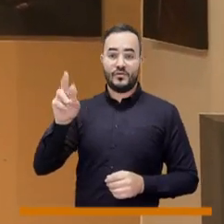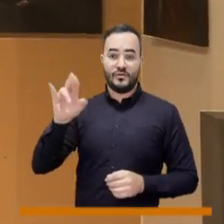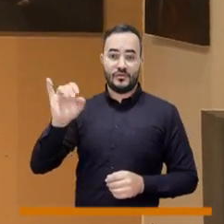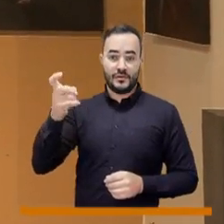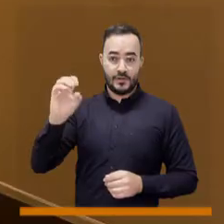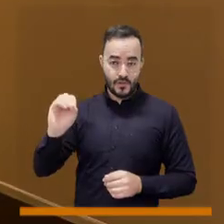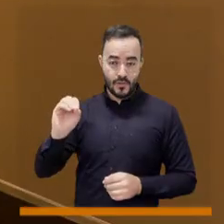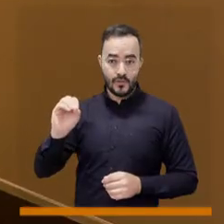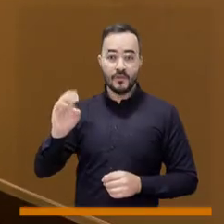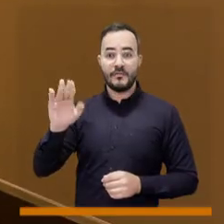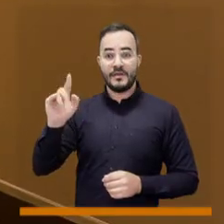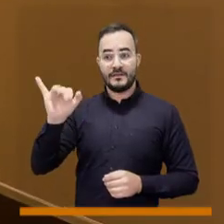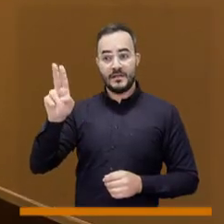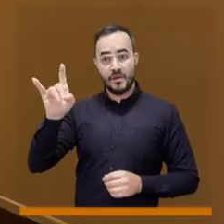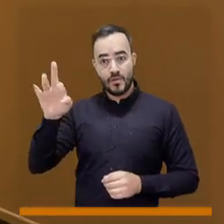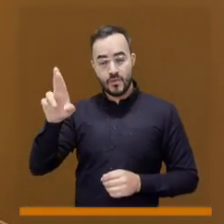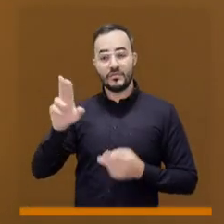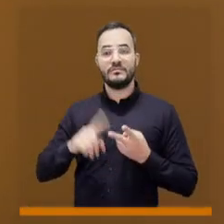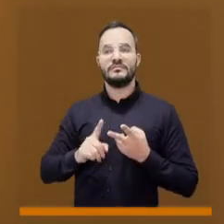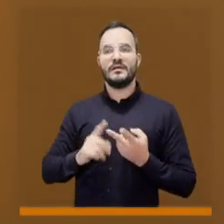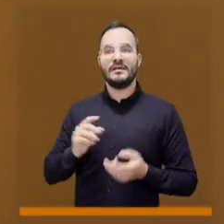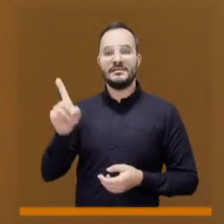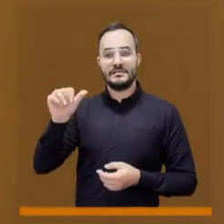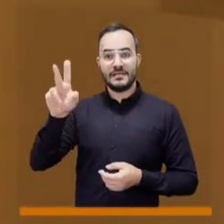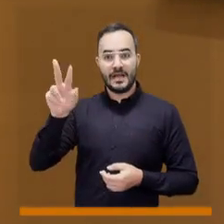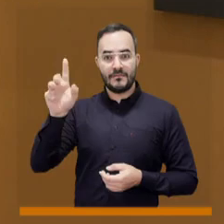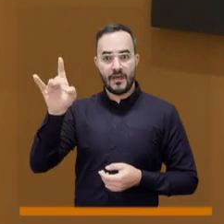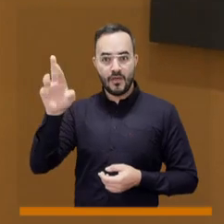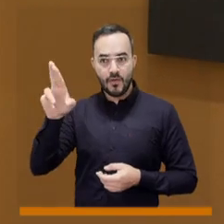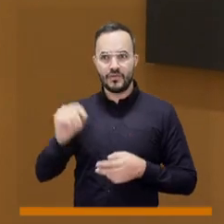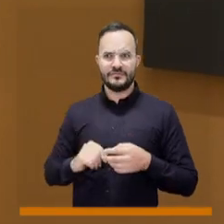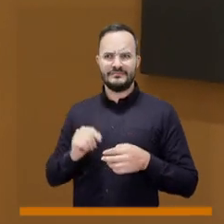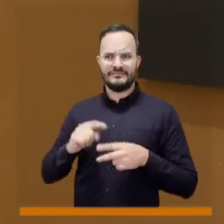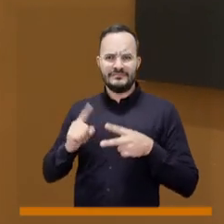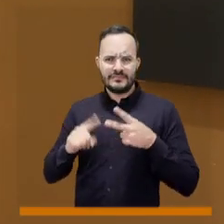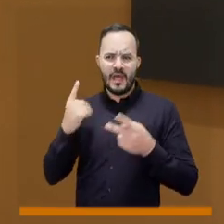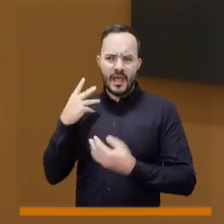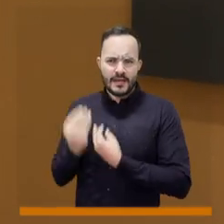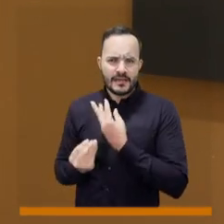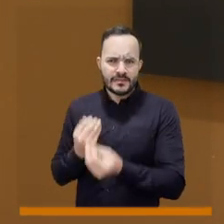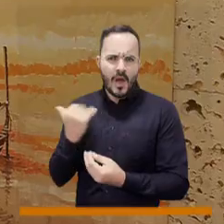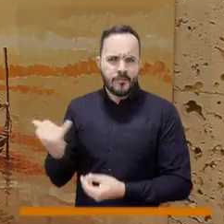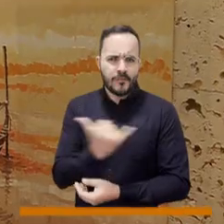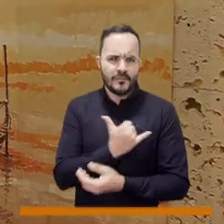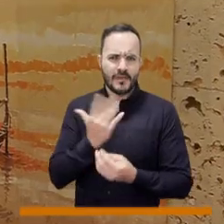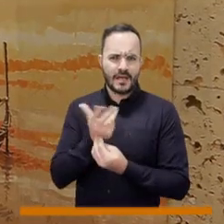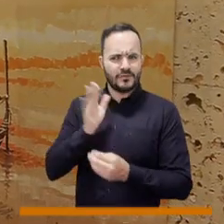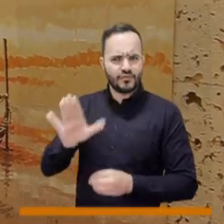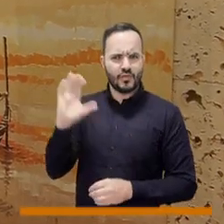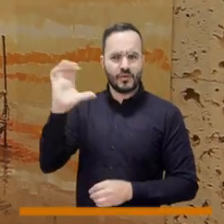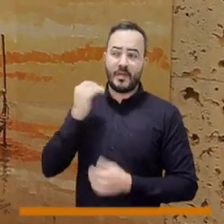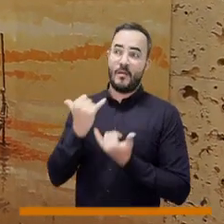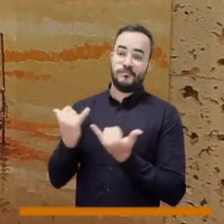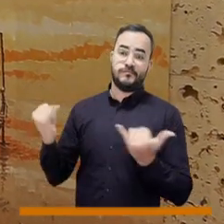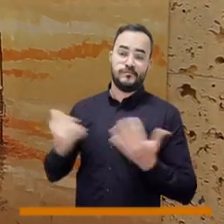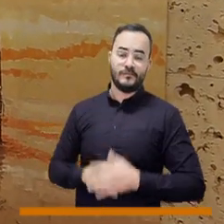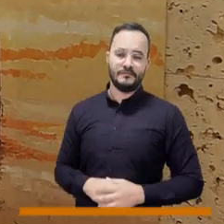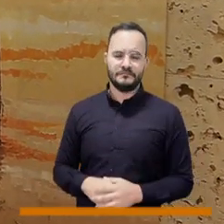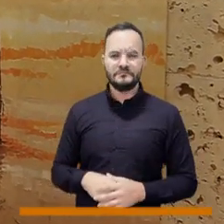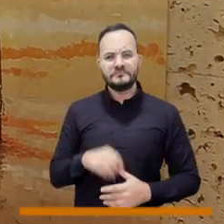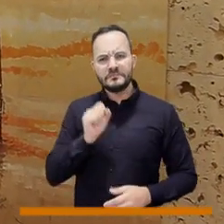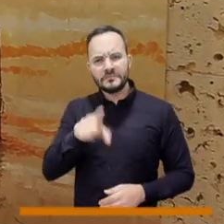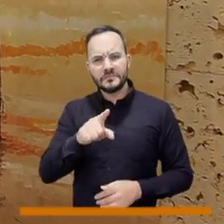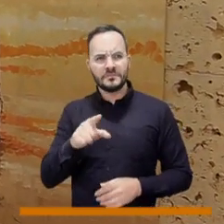Ana Betancourt, que tenemos obra, Salvador Arango Saar. Hemos tenido como de todas las generaciones del arte colombiano. Más o menos